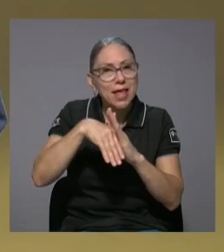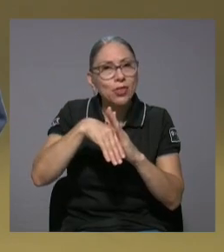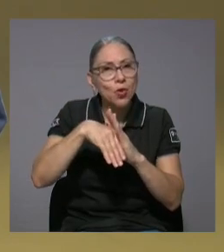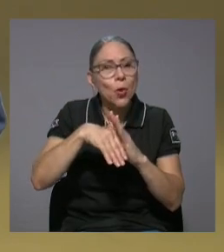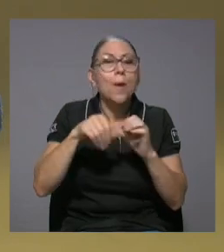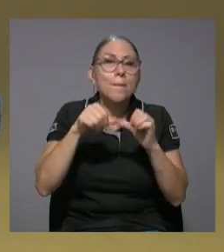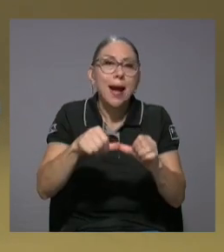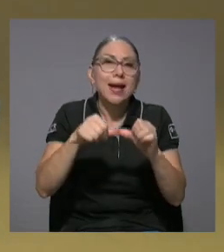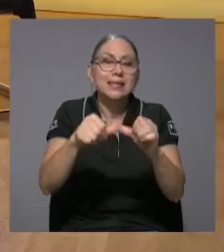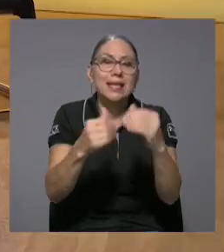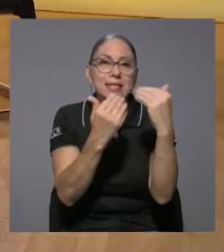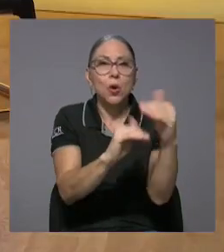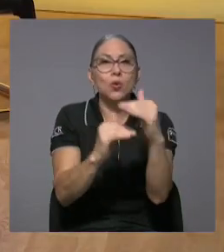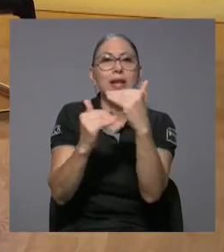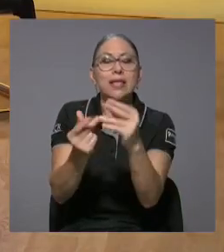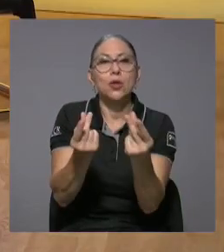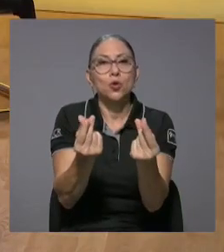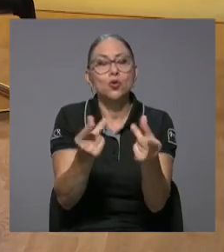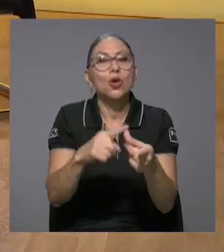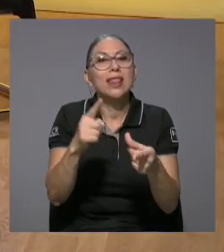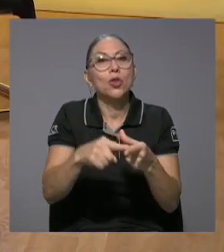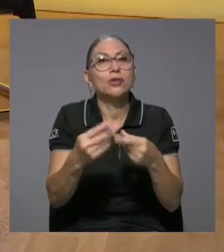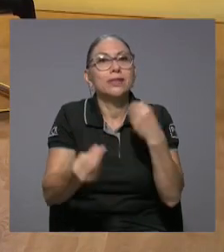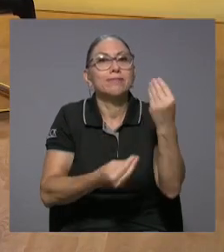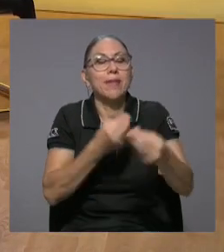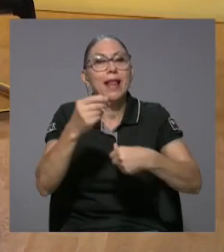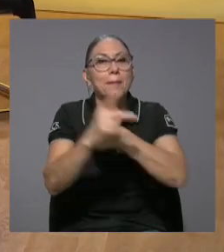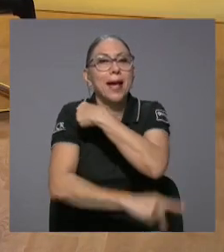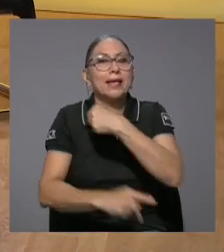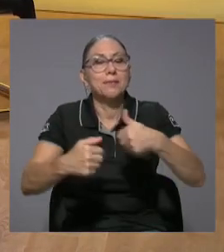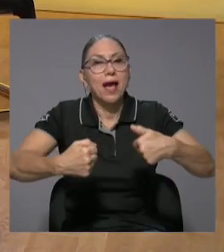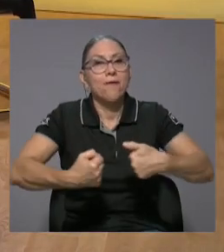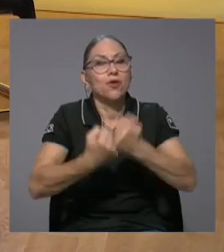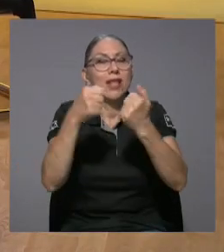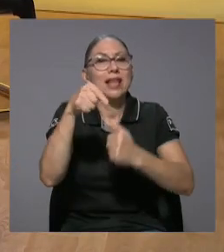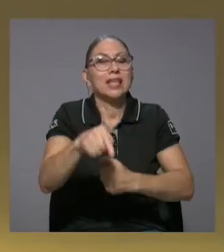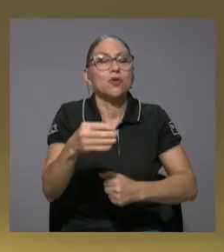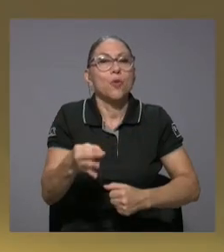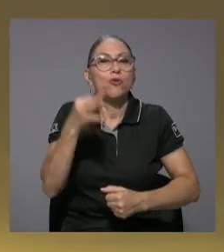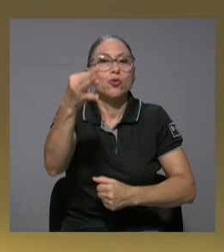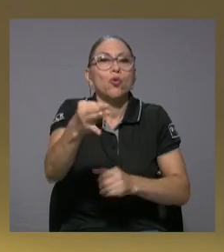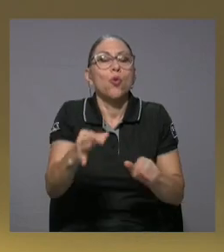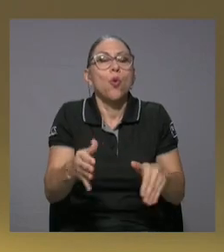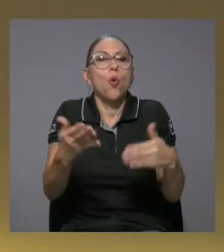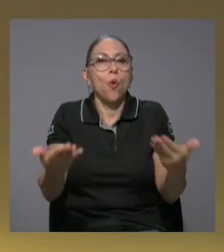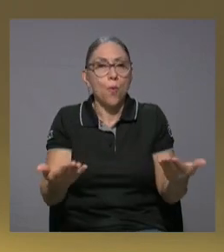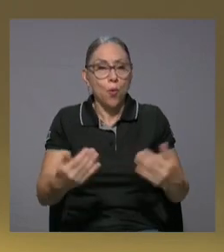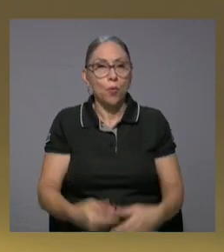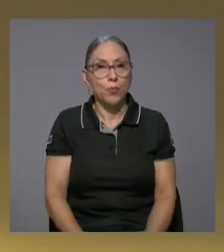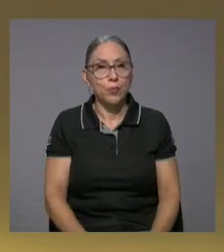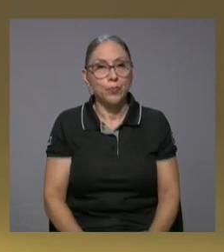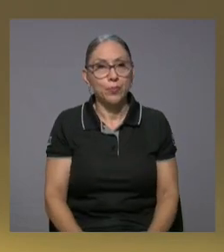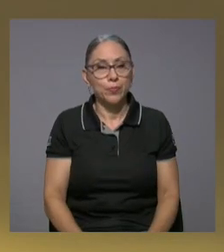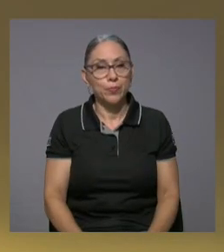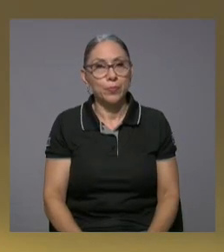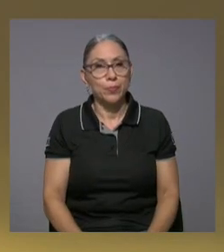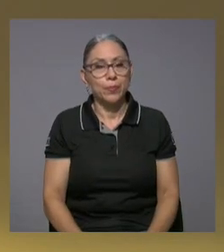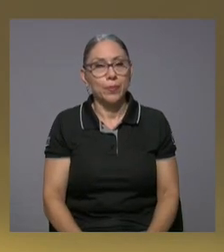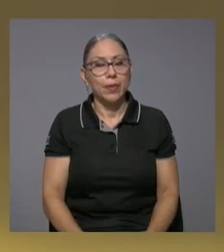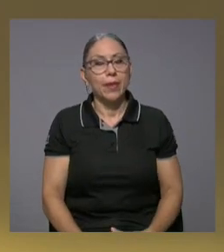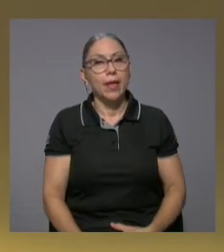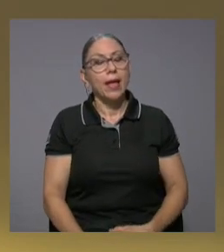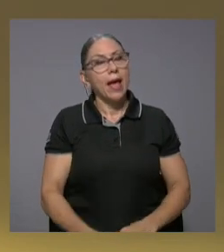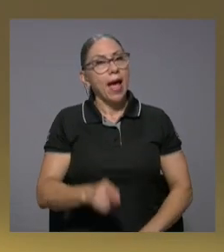los recursos. Entonces, ¿cómo es que el país va a afrontar estos desafíos hacia el futuro? No hay un tema, doña